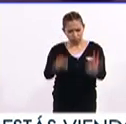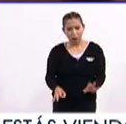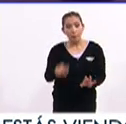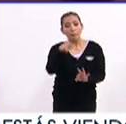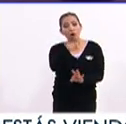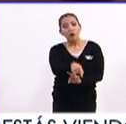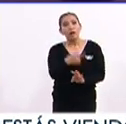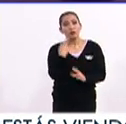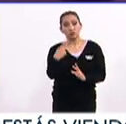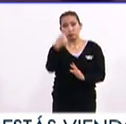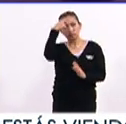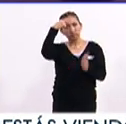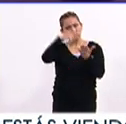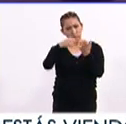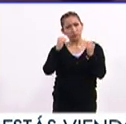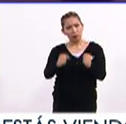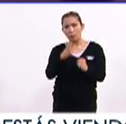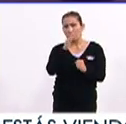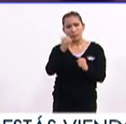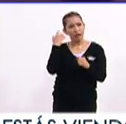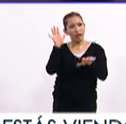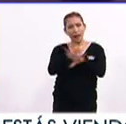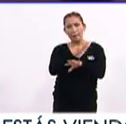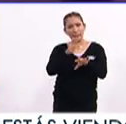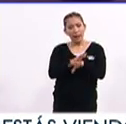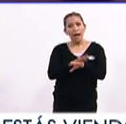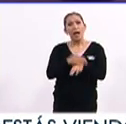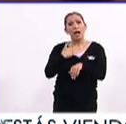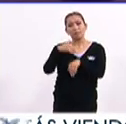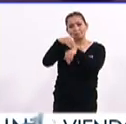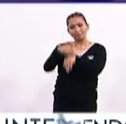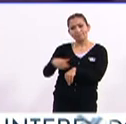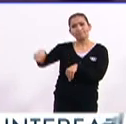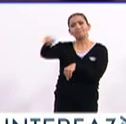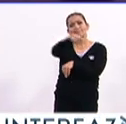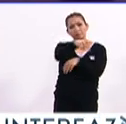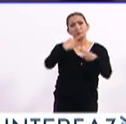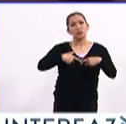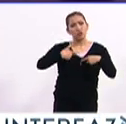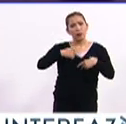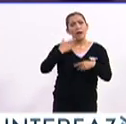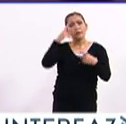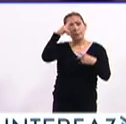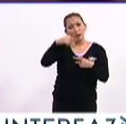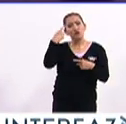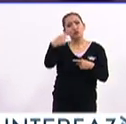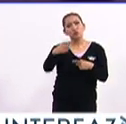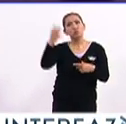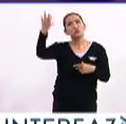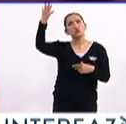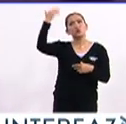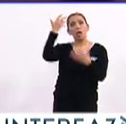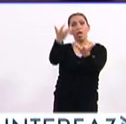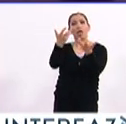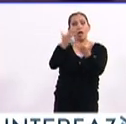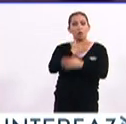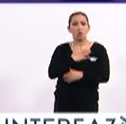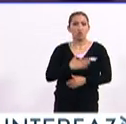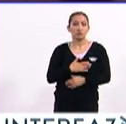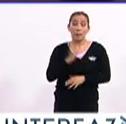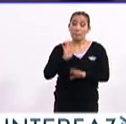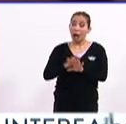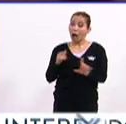porque es su convicción irrenunciable, cumplirle al pueblo de México sus ancestrales anhelos de